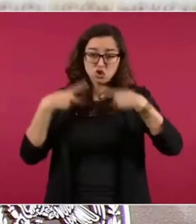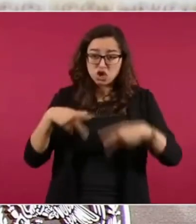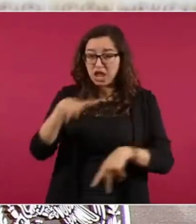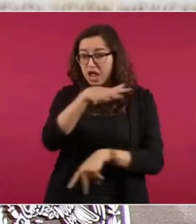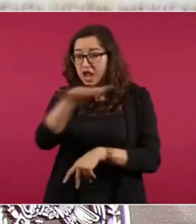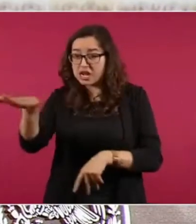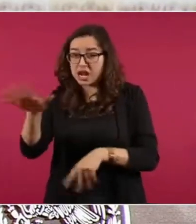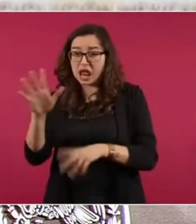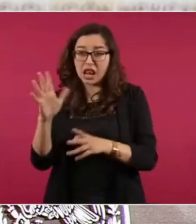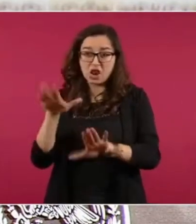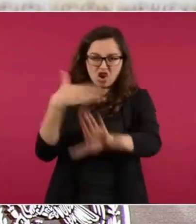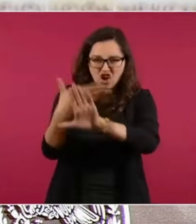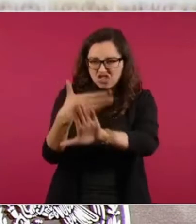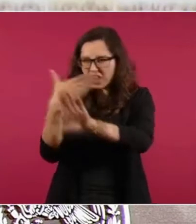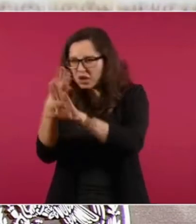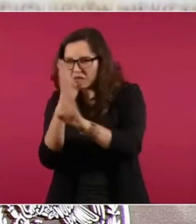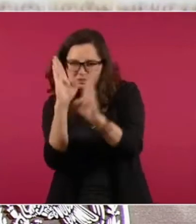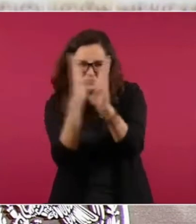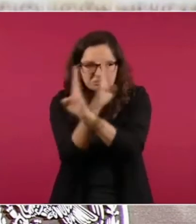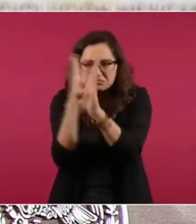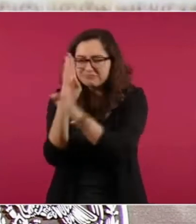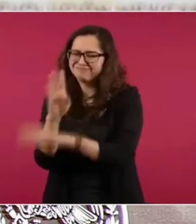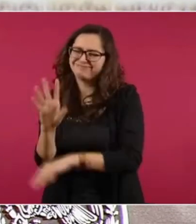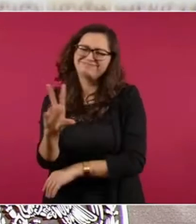tiempo que llevamos nosotros.